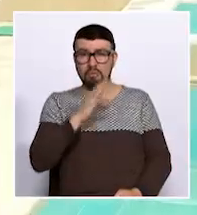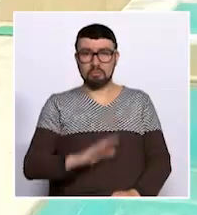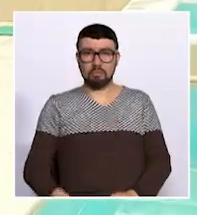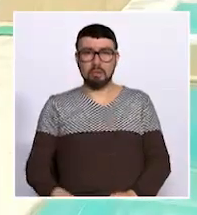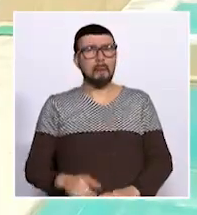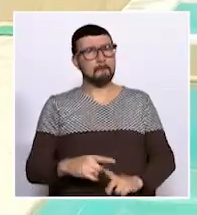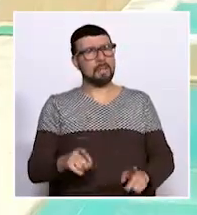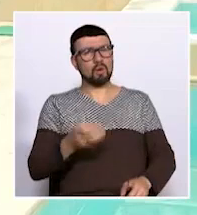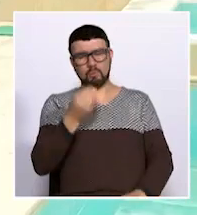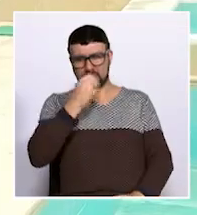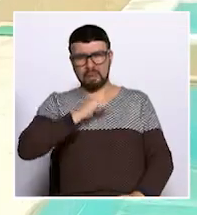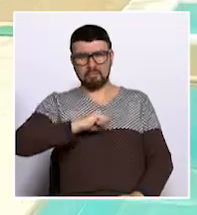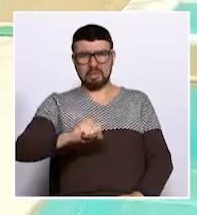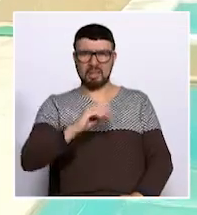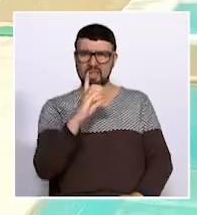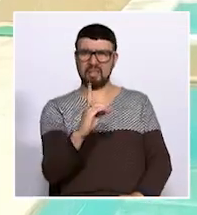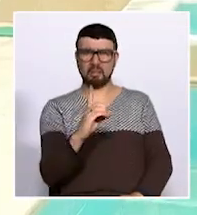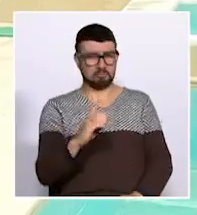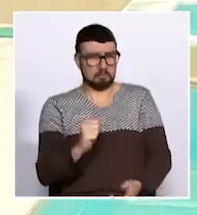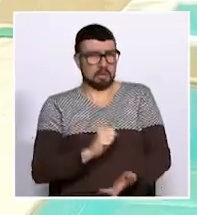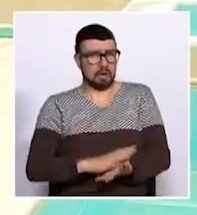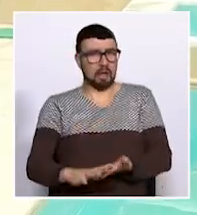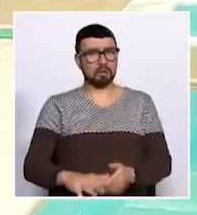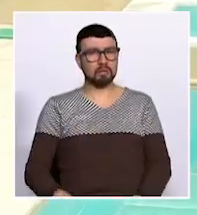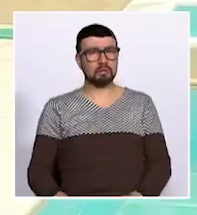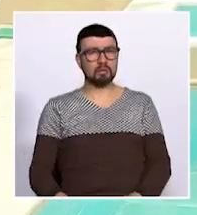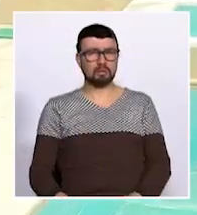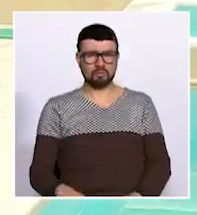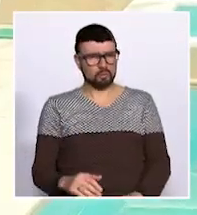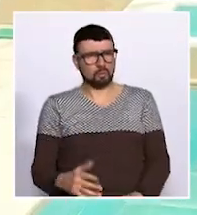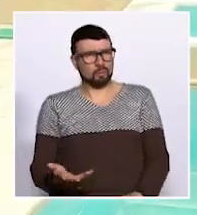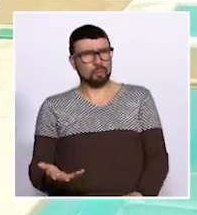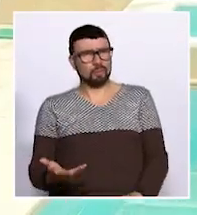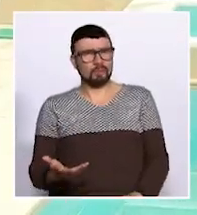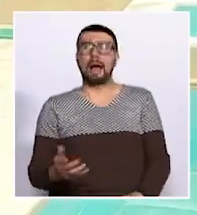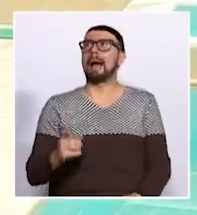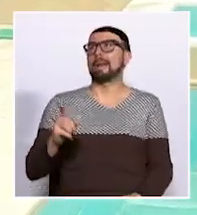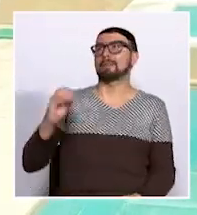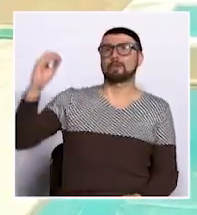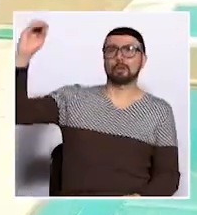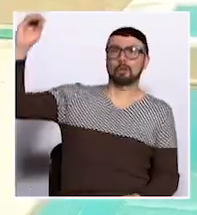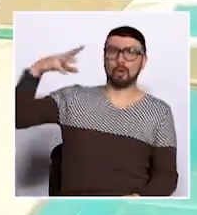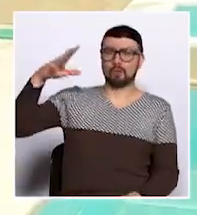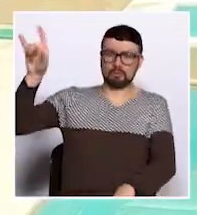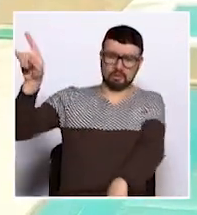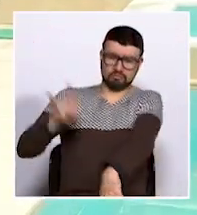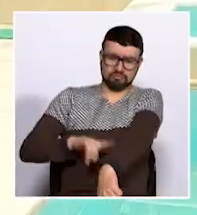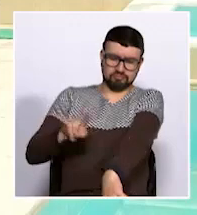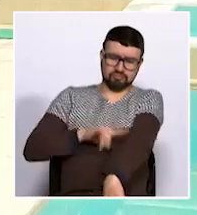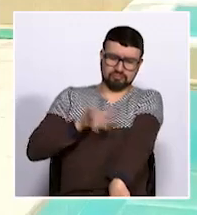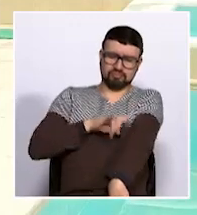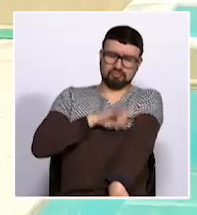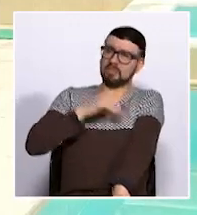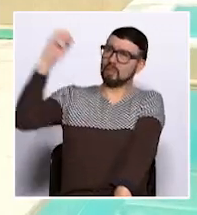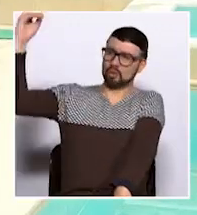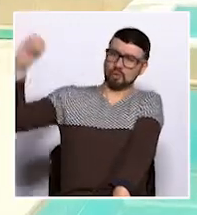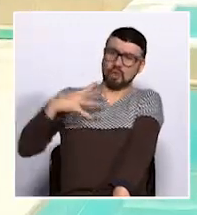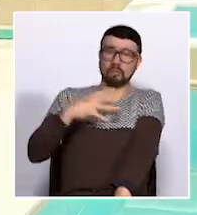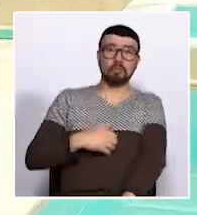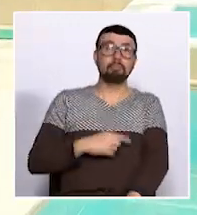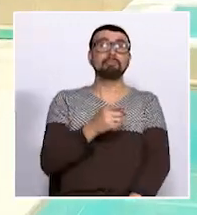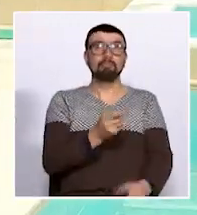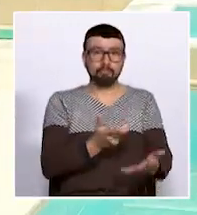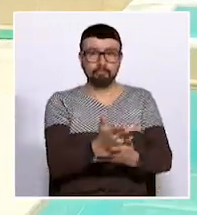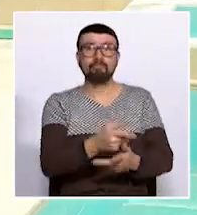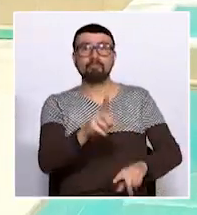vitamina D es gratis, es realmente y nos la regala el sol. Por eso nosotros siempre les recomendamos a las personas que tomen baños de